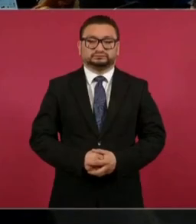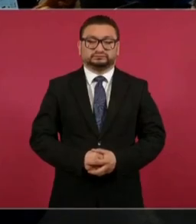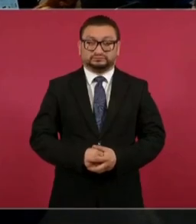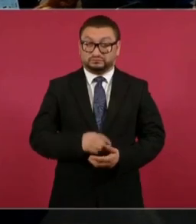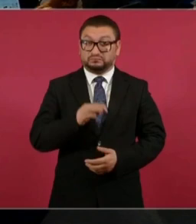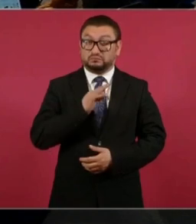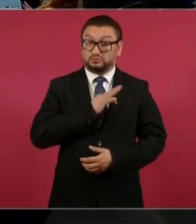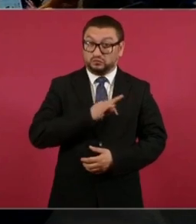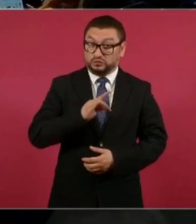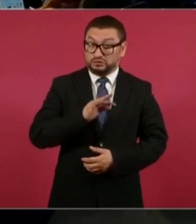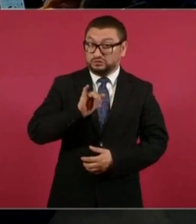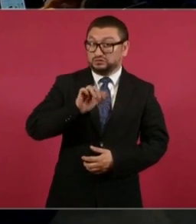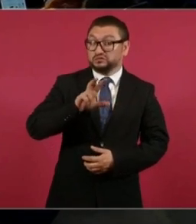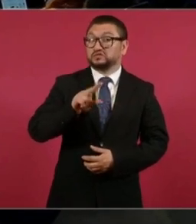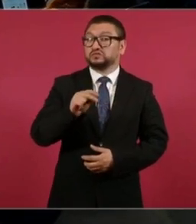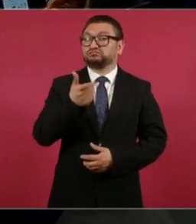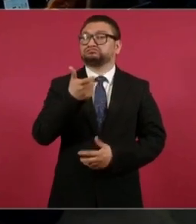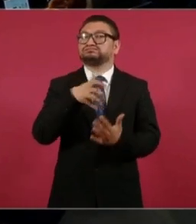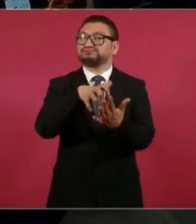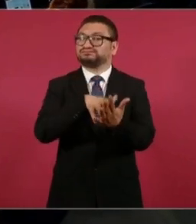se puede o no se